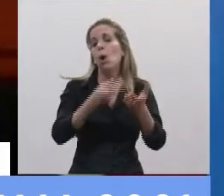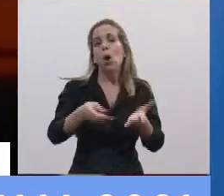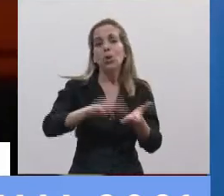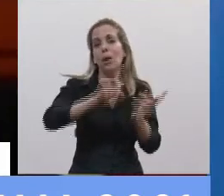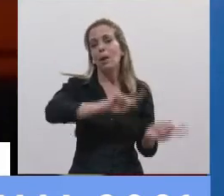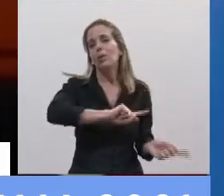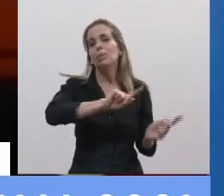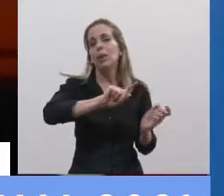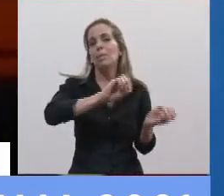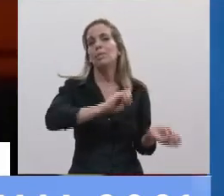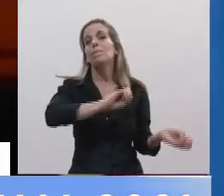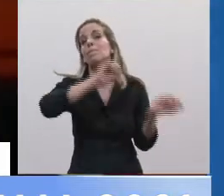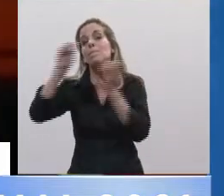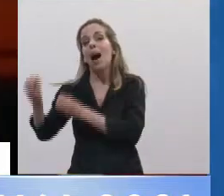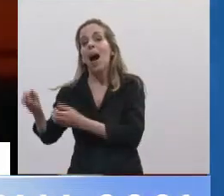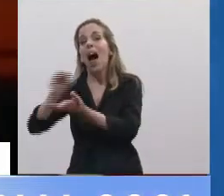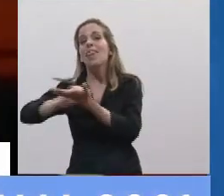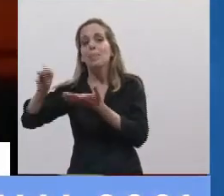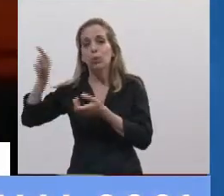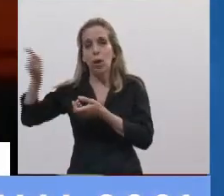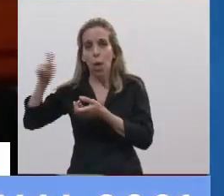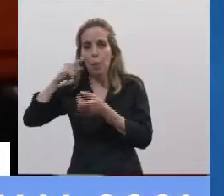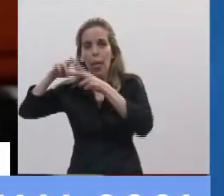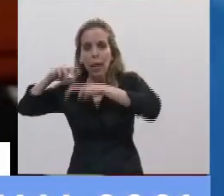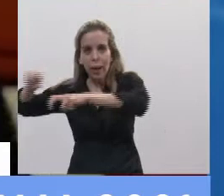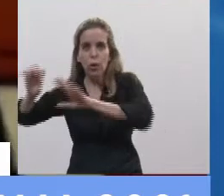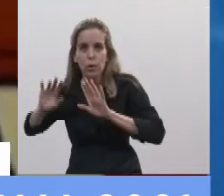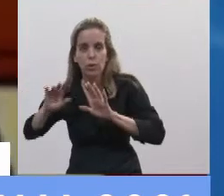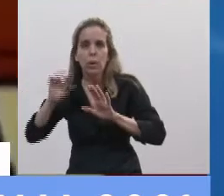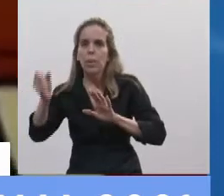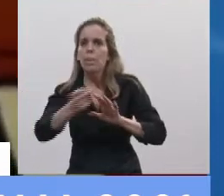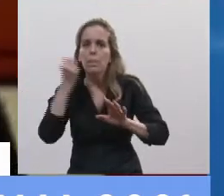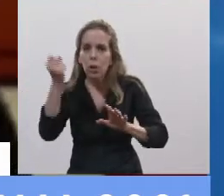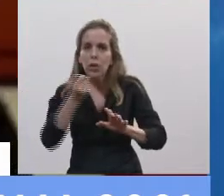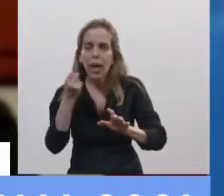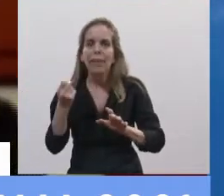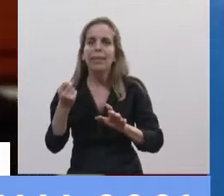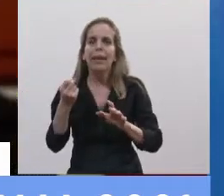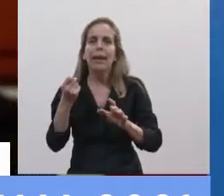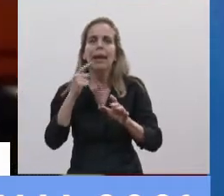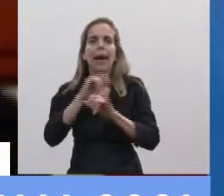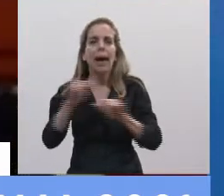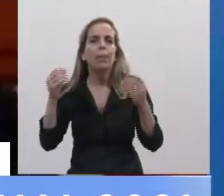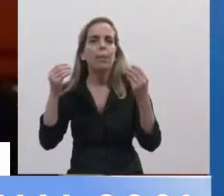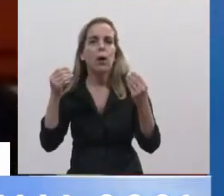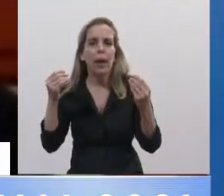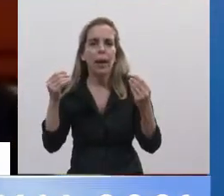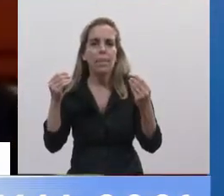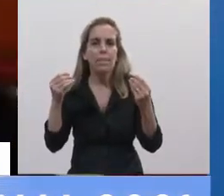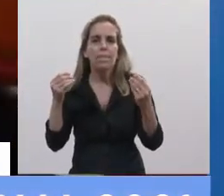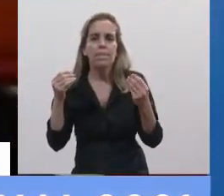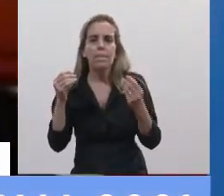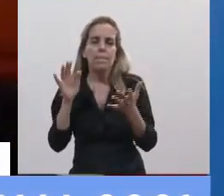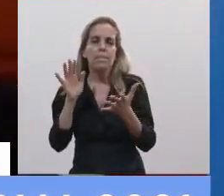Lo que sería importante también es que se nos diga acá a través de la Secretaría o más tarde, en el momento